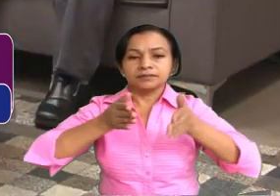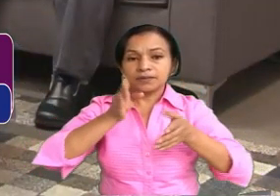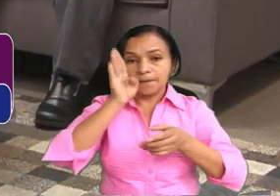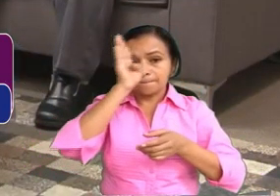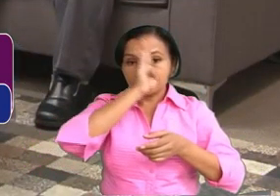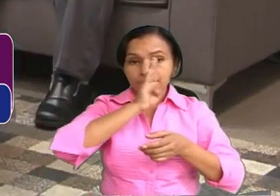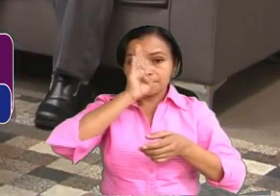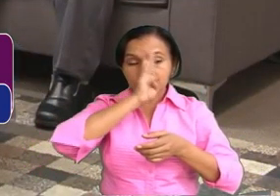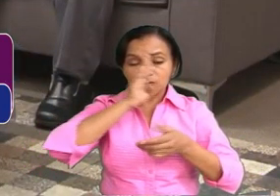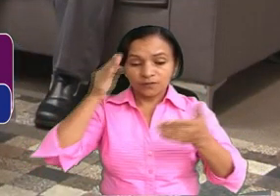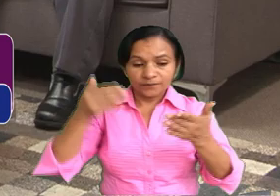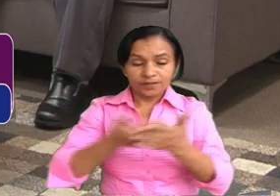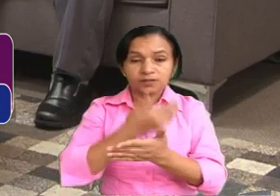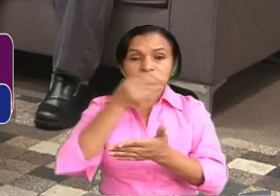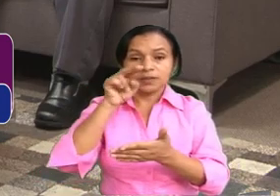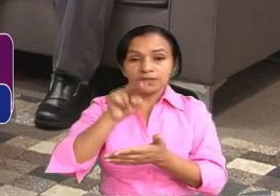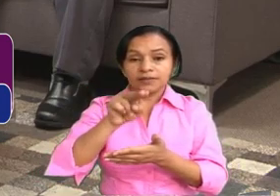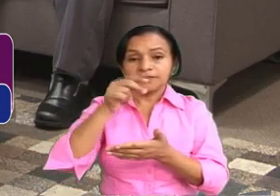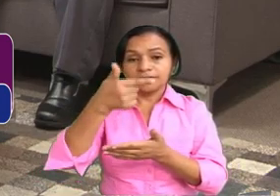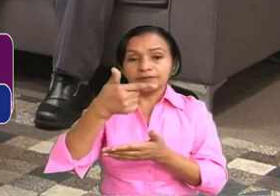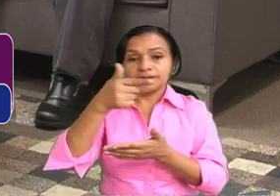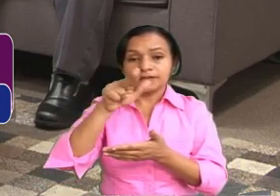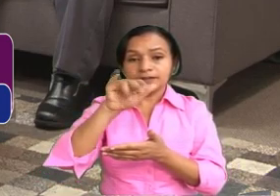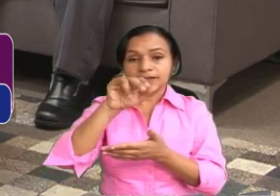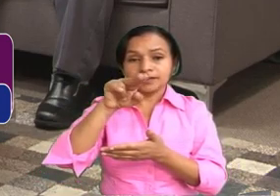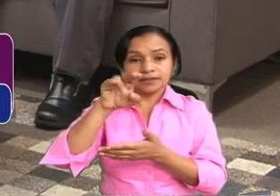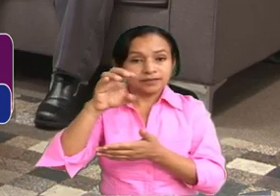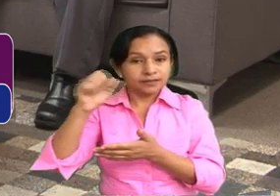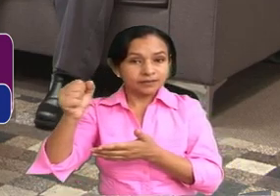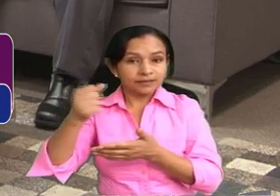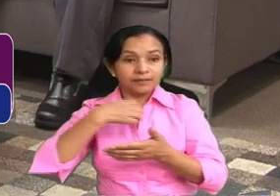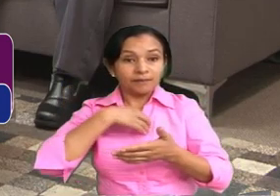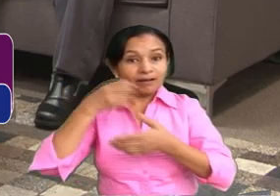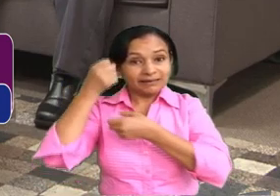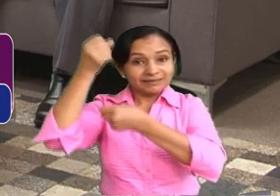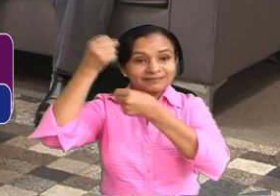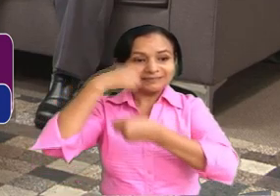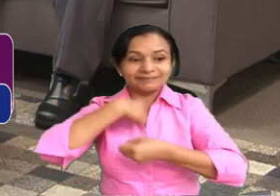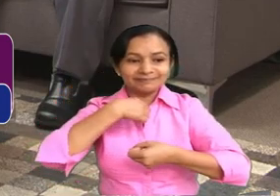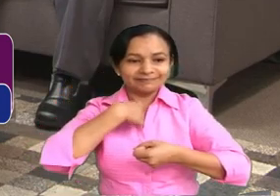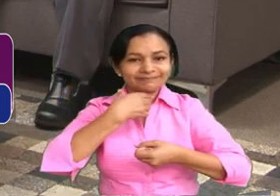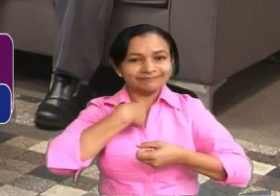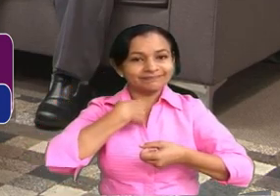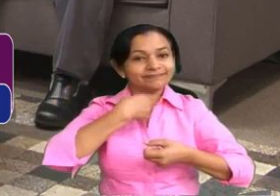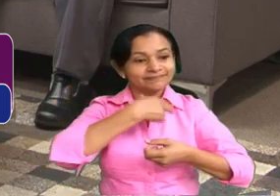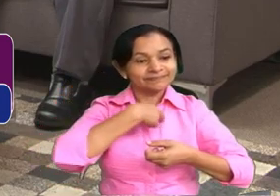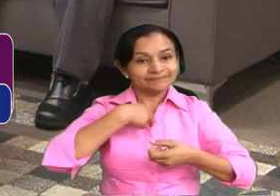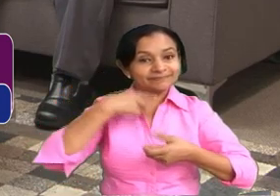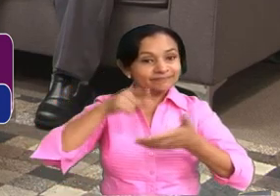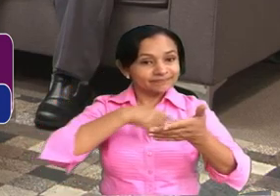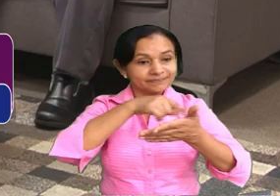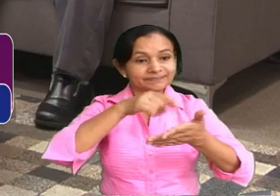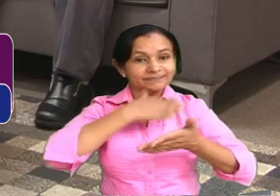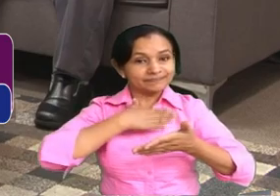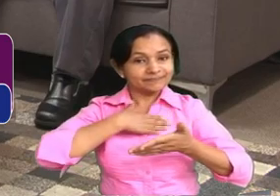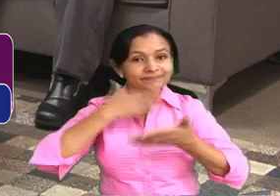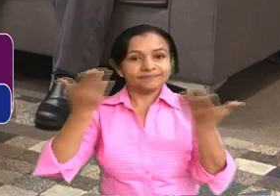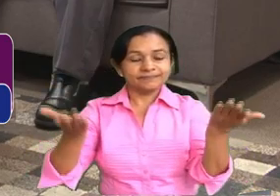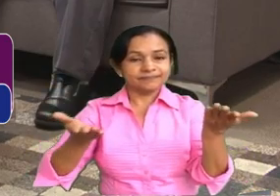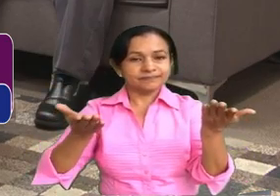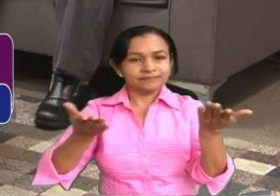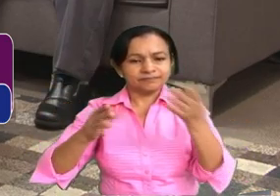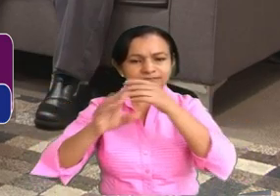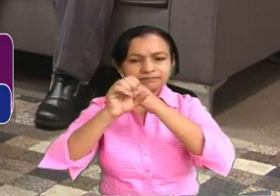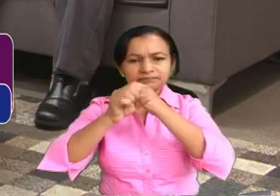Nueva Guinea. Todo el mundo ocupó eso como estampa de campaña, y eso